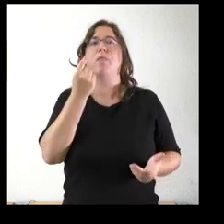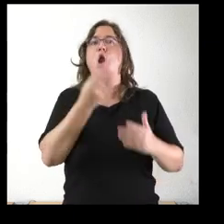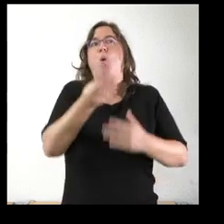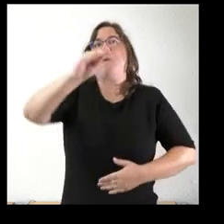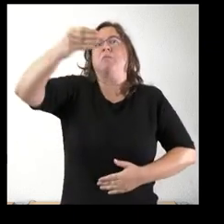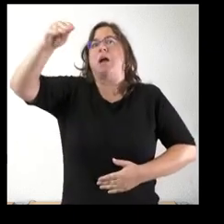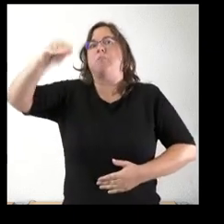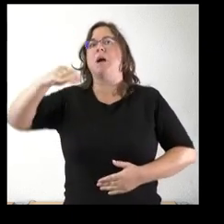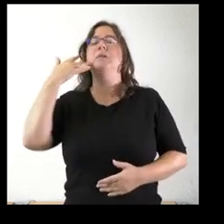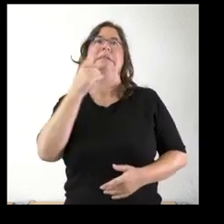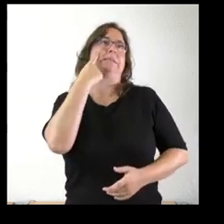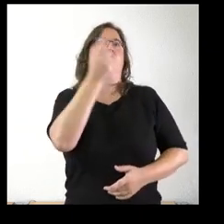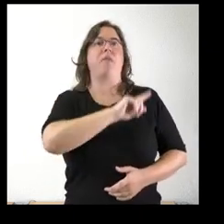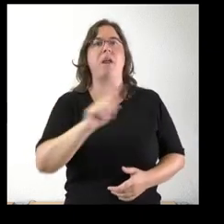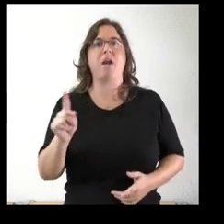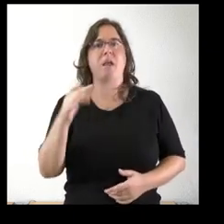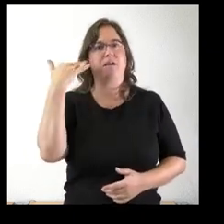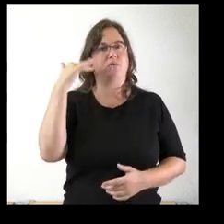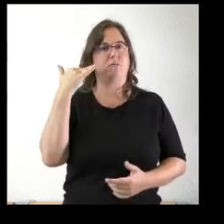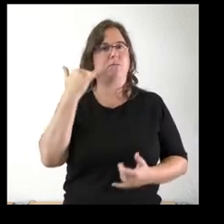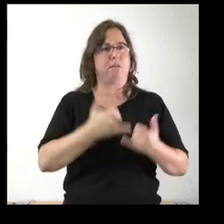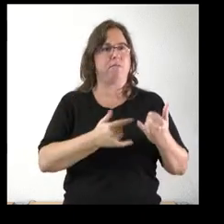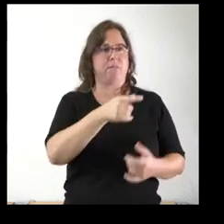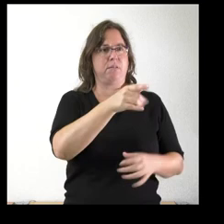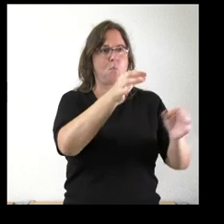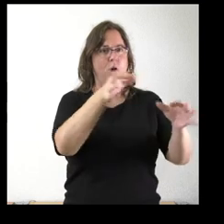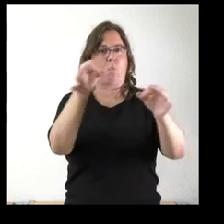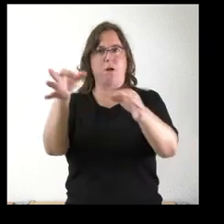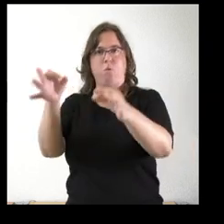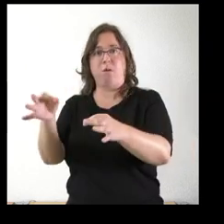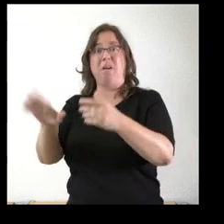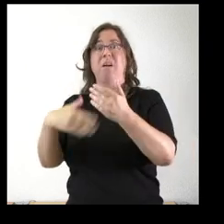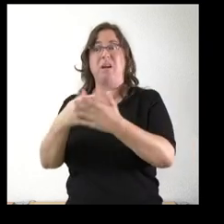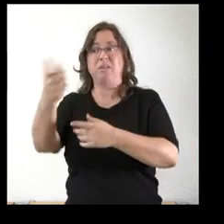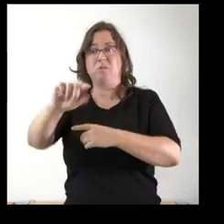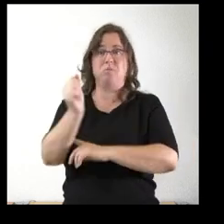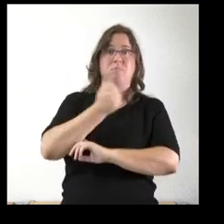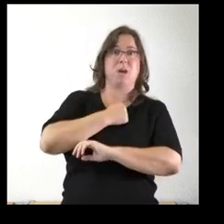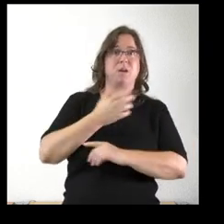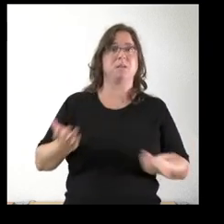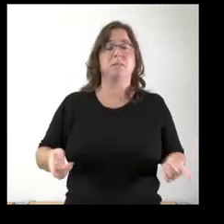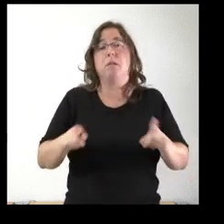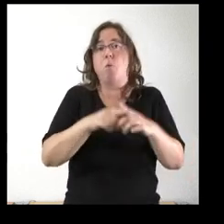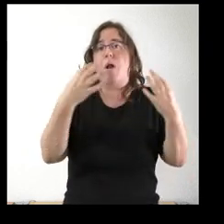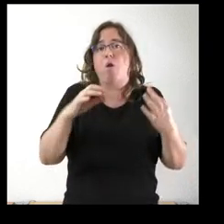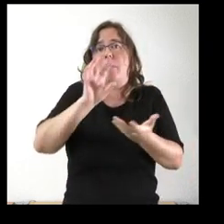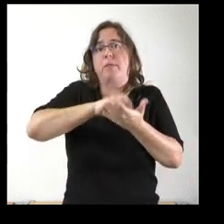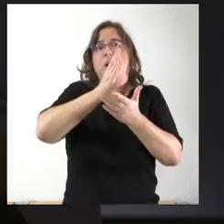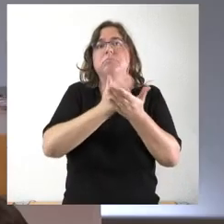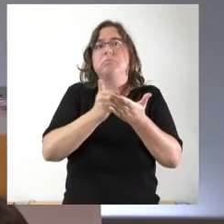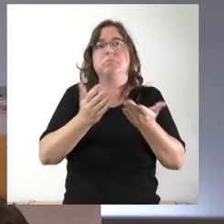mayores, inversiones extraordinarias, cuando muchas partes de esas inversiones son las que nos tocan a Soria por ser parte de Castilla y León. Muchas